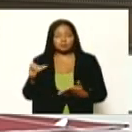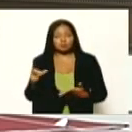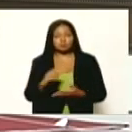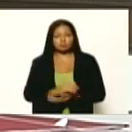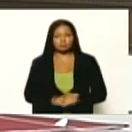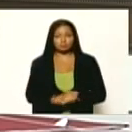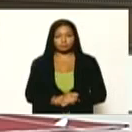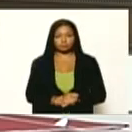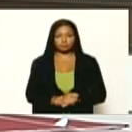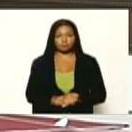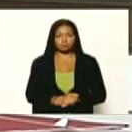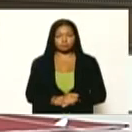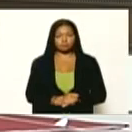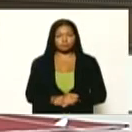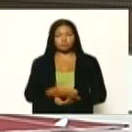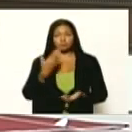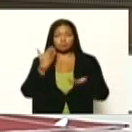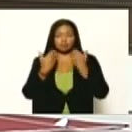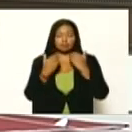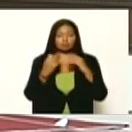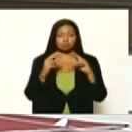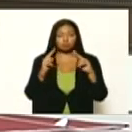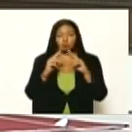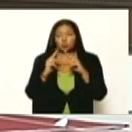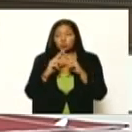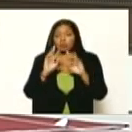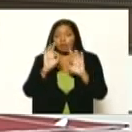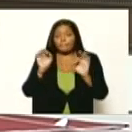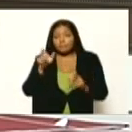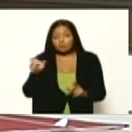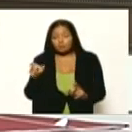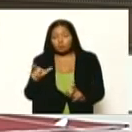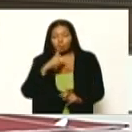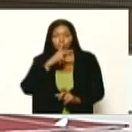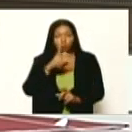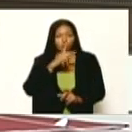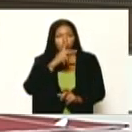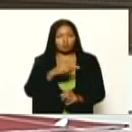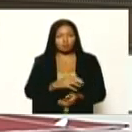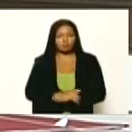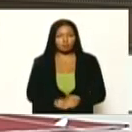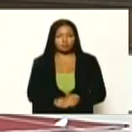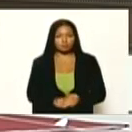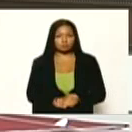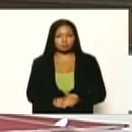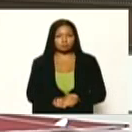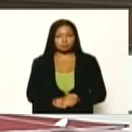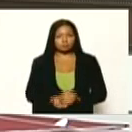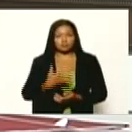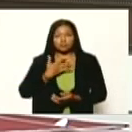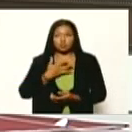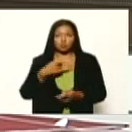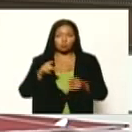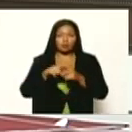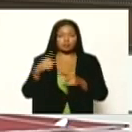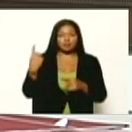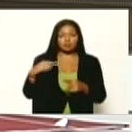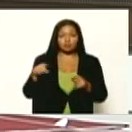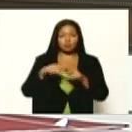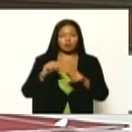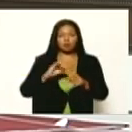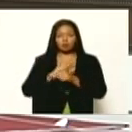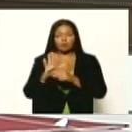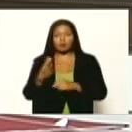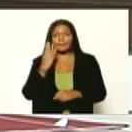De una enfermedad desconocida para la mayoría, pero terrible. Pero haber pasado por eso, tiene uno como